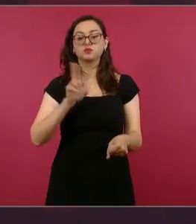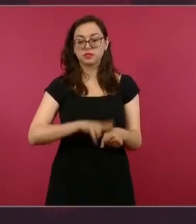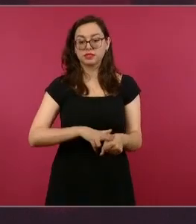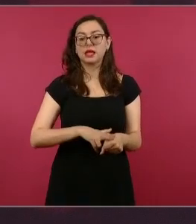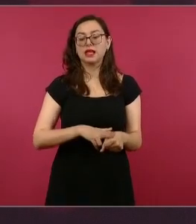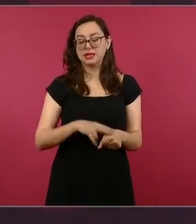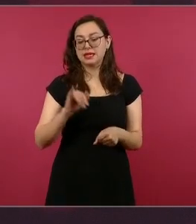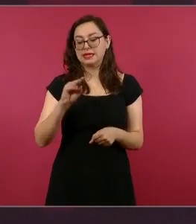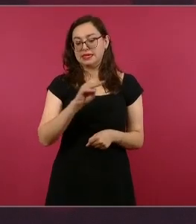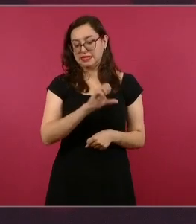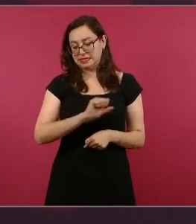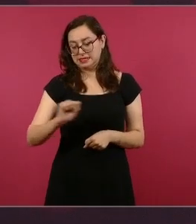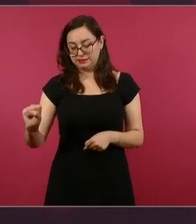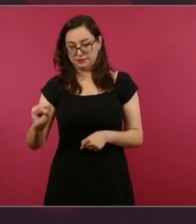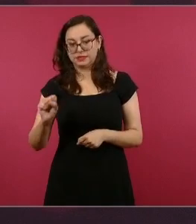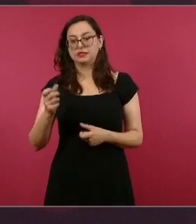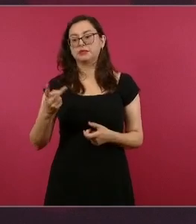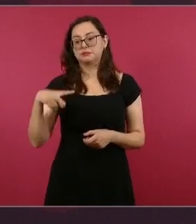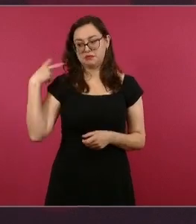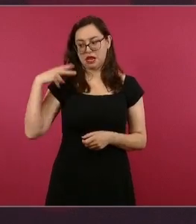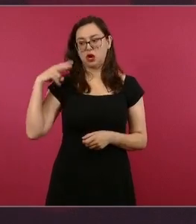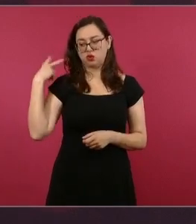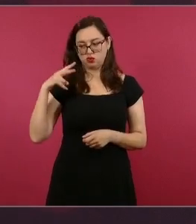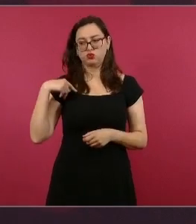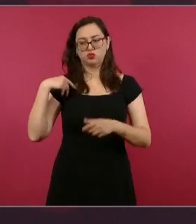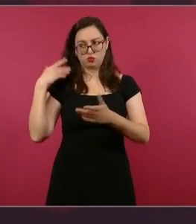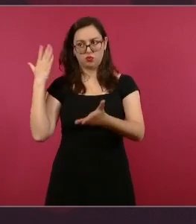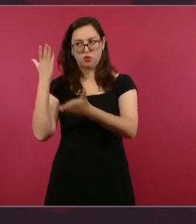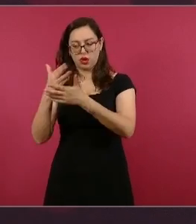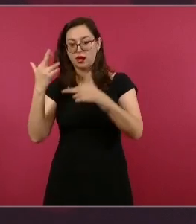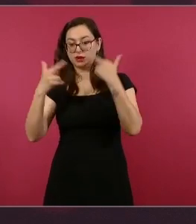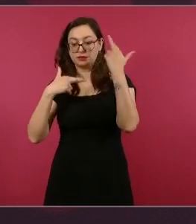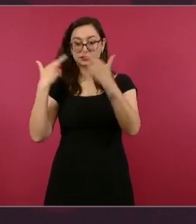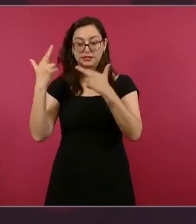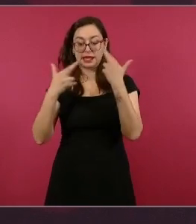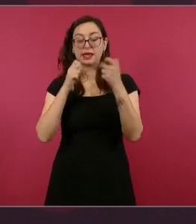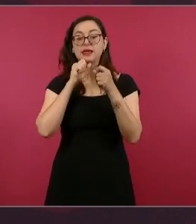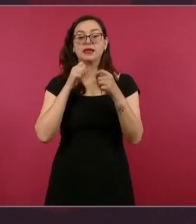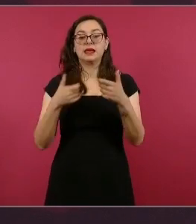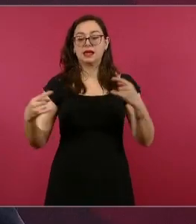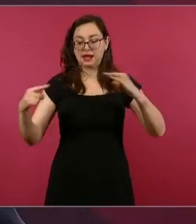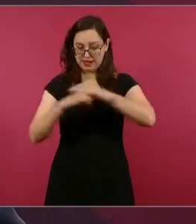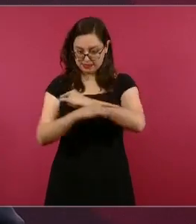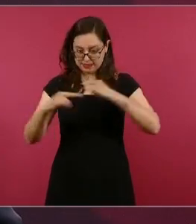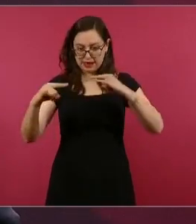IMSS Bienestar en el norte de Veracruz, y la carretera,